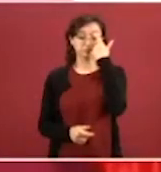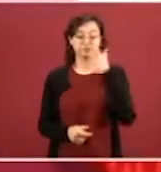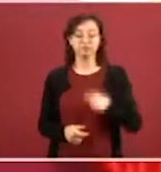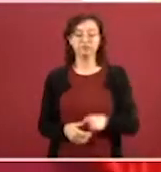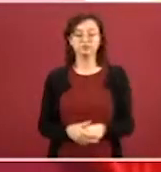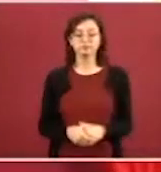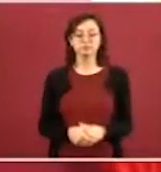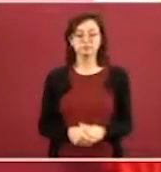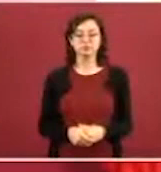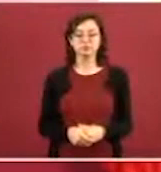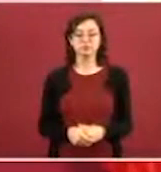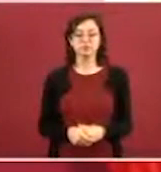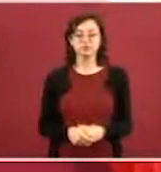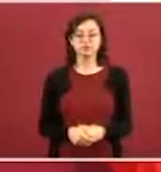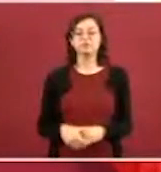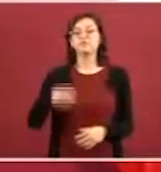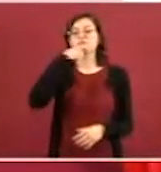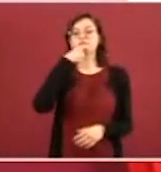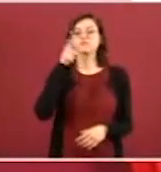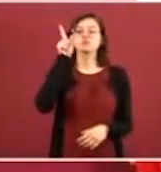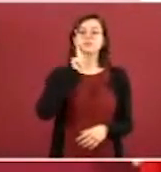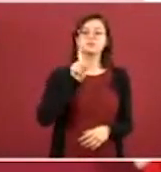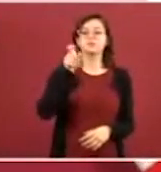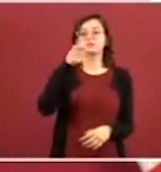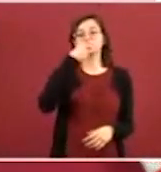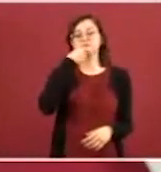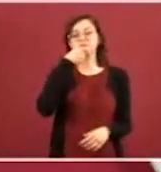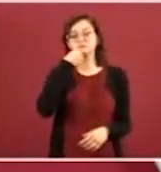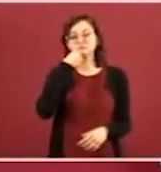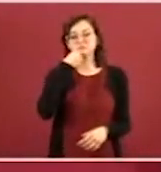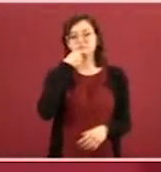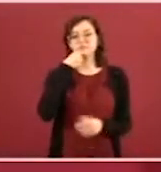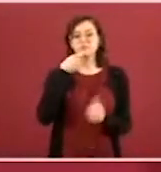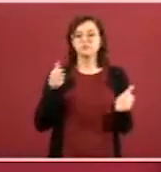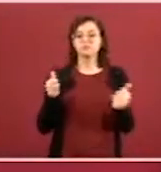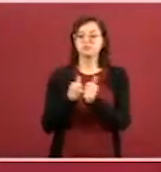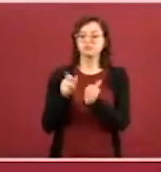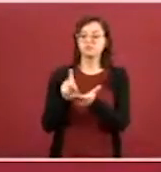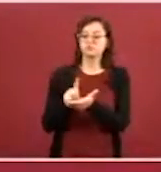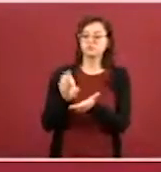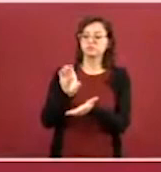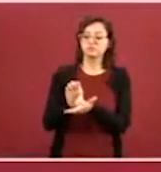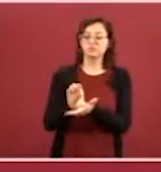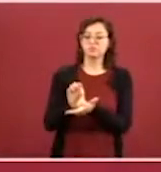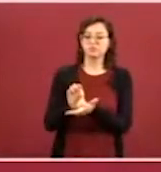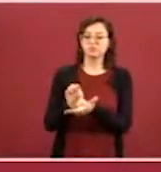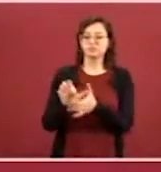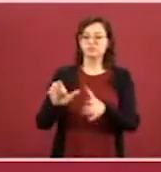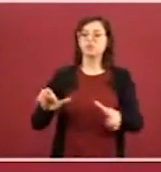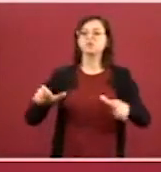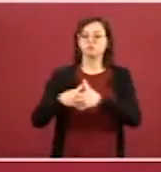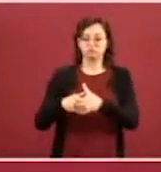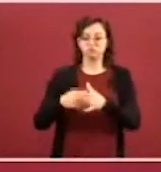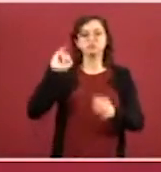Comprende a todas las niñas, niños con discapacidad de comunidades